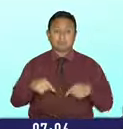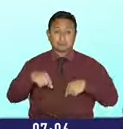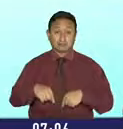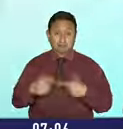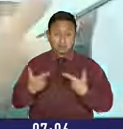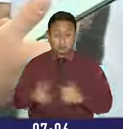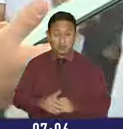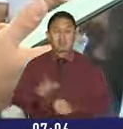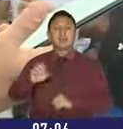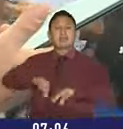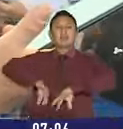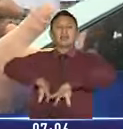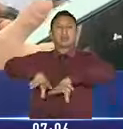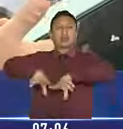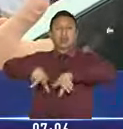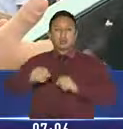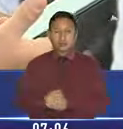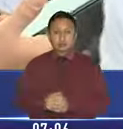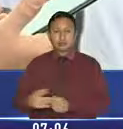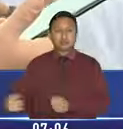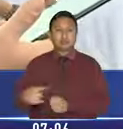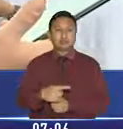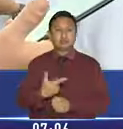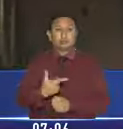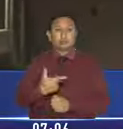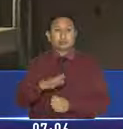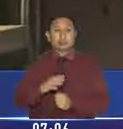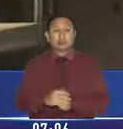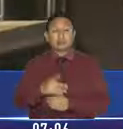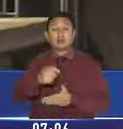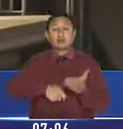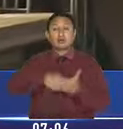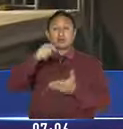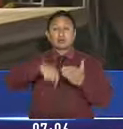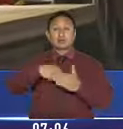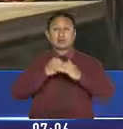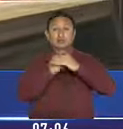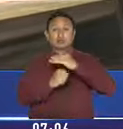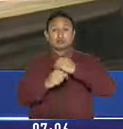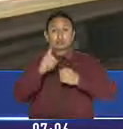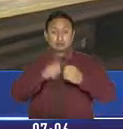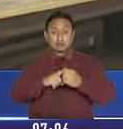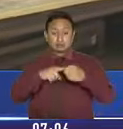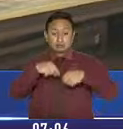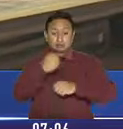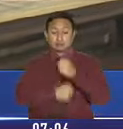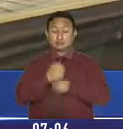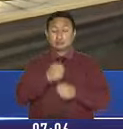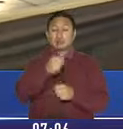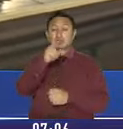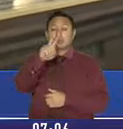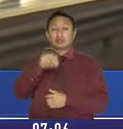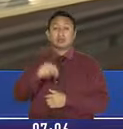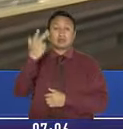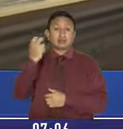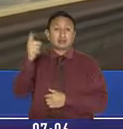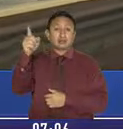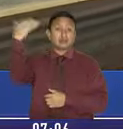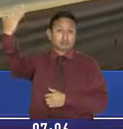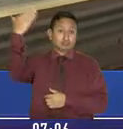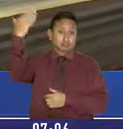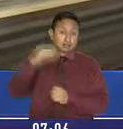cometido en la adjudicación de un contrato del Metro de Quito durante el año 2013, el alcalde Santiago Guardera solicitó a